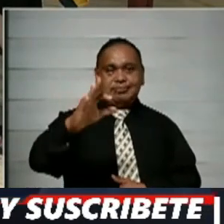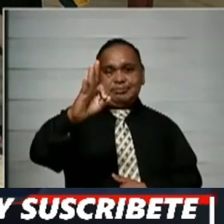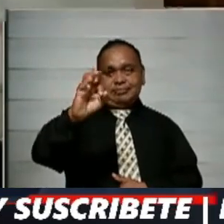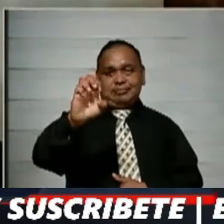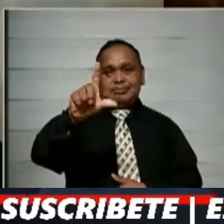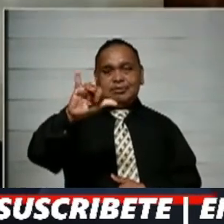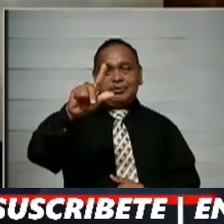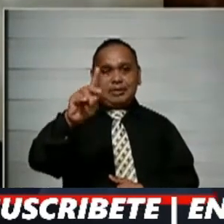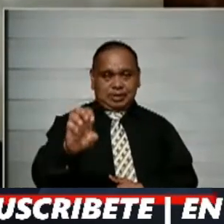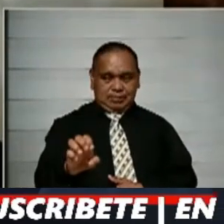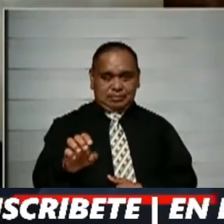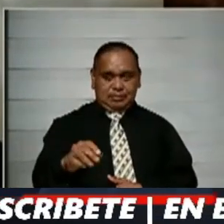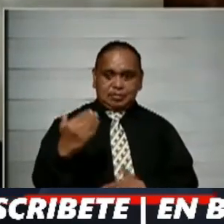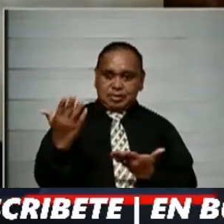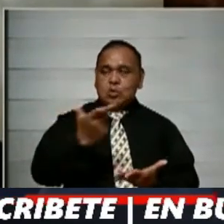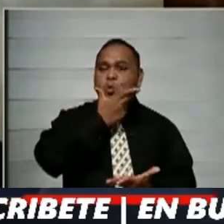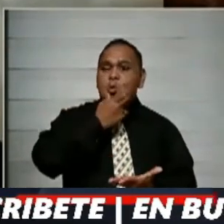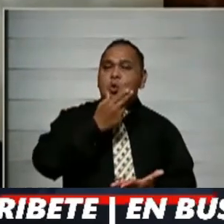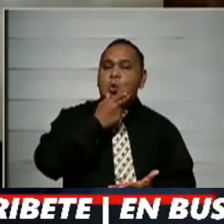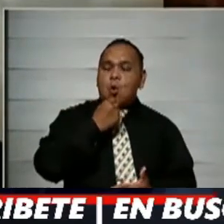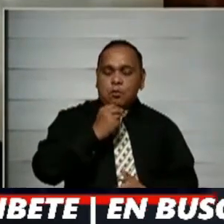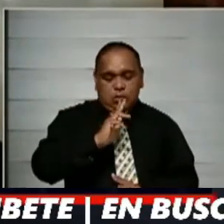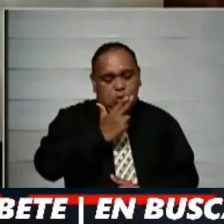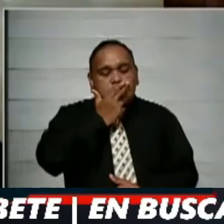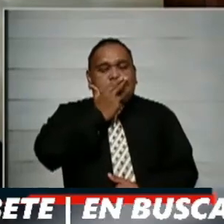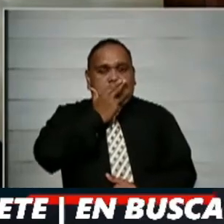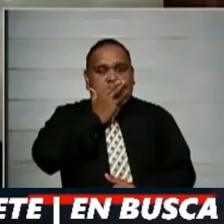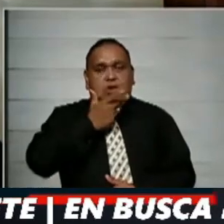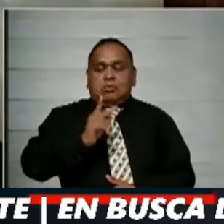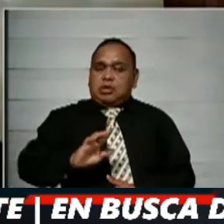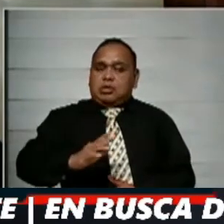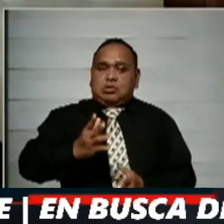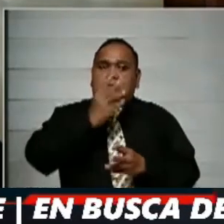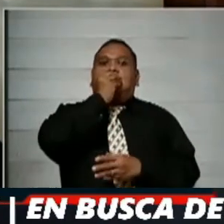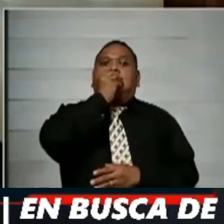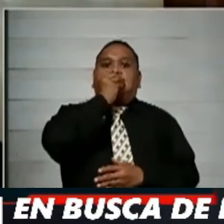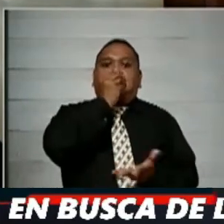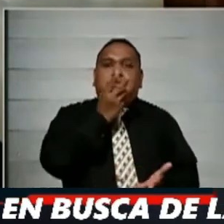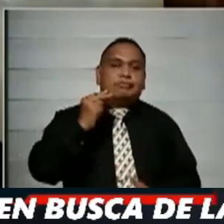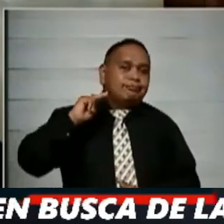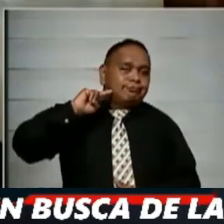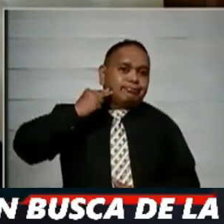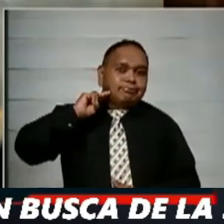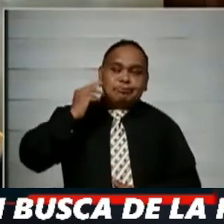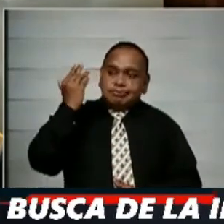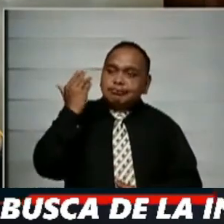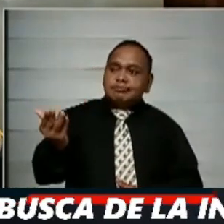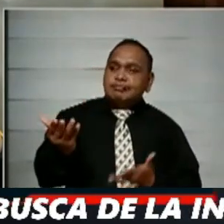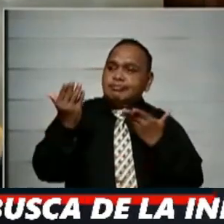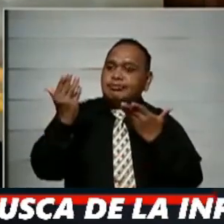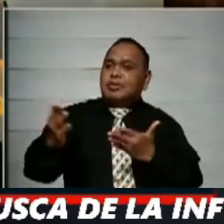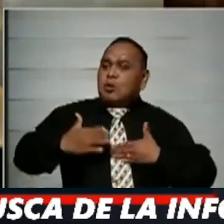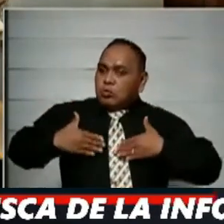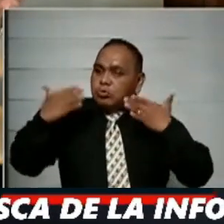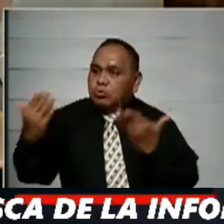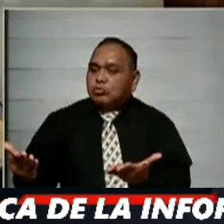un hombre por el quien yo sentía estimación, ya no te puedes quedar callado. ¿Qué notario? ¿Cómo puedes confiar en un notario que